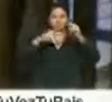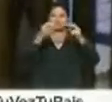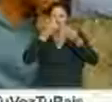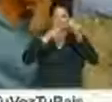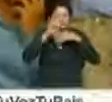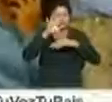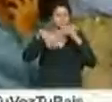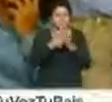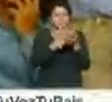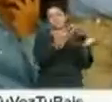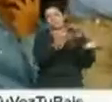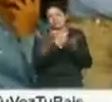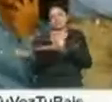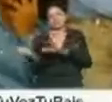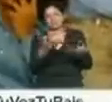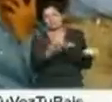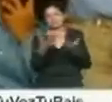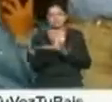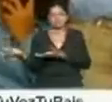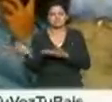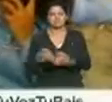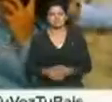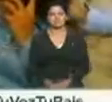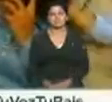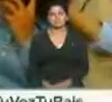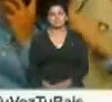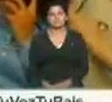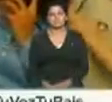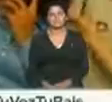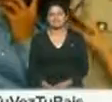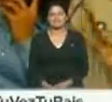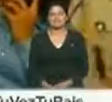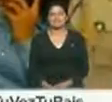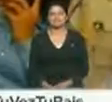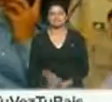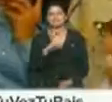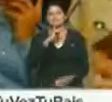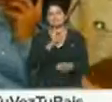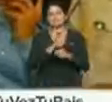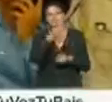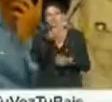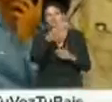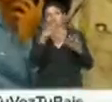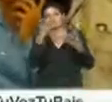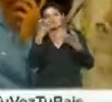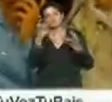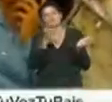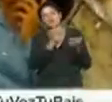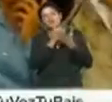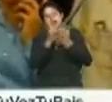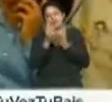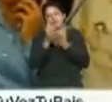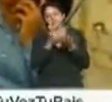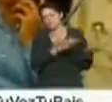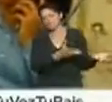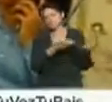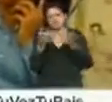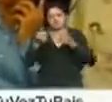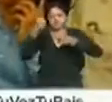Haití. Estamos en este momento y de manera oficial haciendo entrega del convoy de ayuda